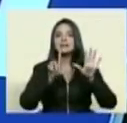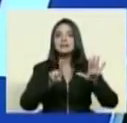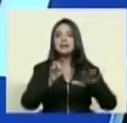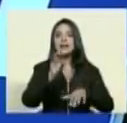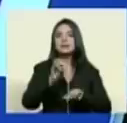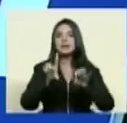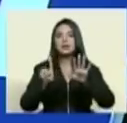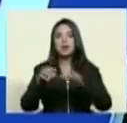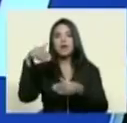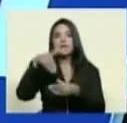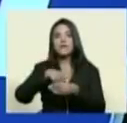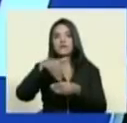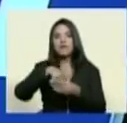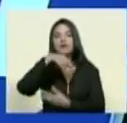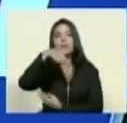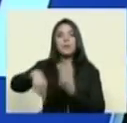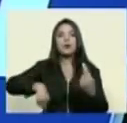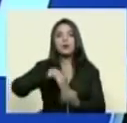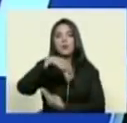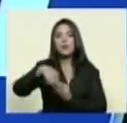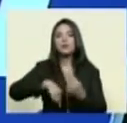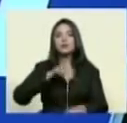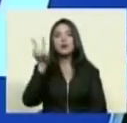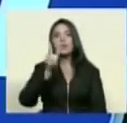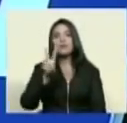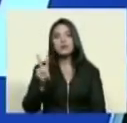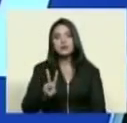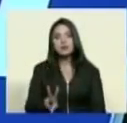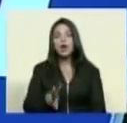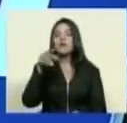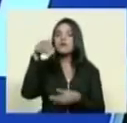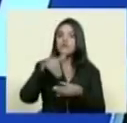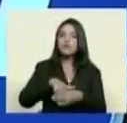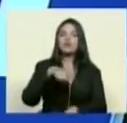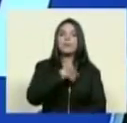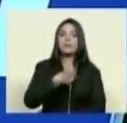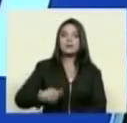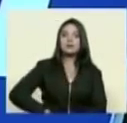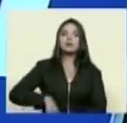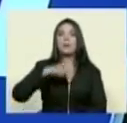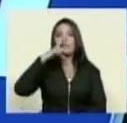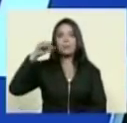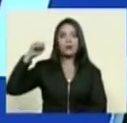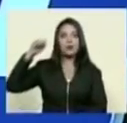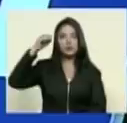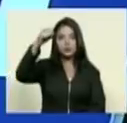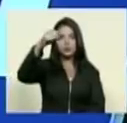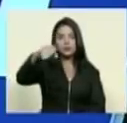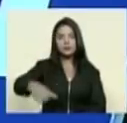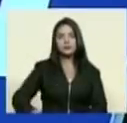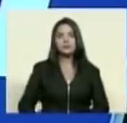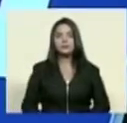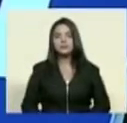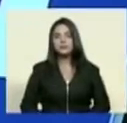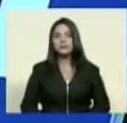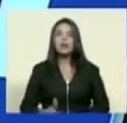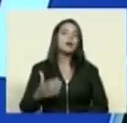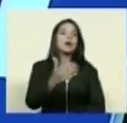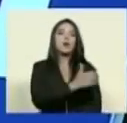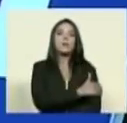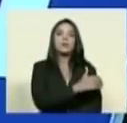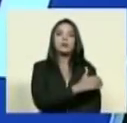6.517.606 votos para la Revolución Venezolana, votos para el presidente Nicolás Maduro. La